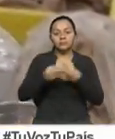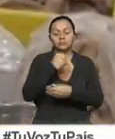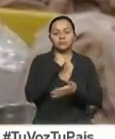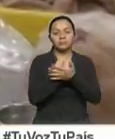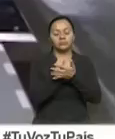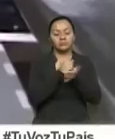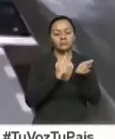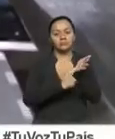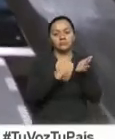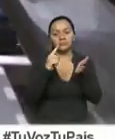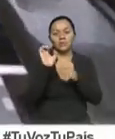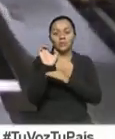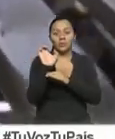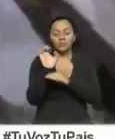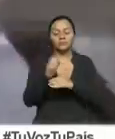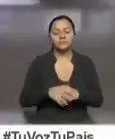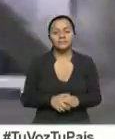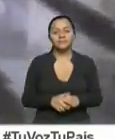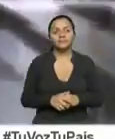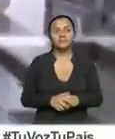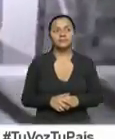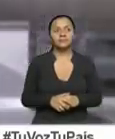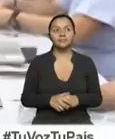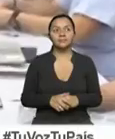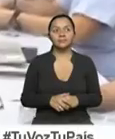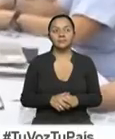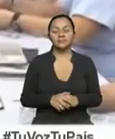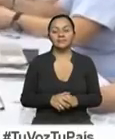país. Caterine Morejón, Noticiero Ciudadano.